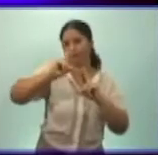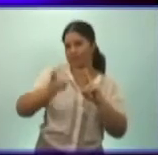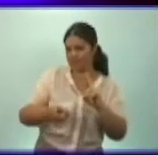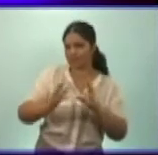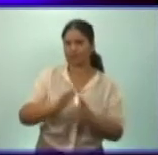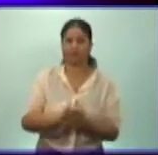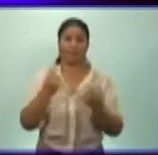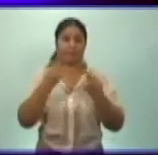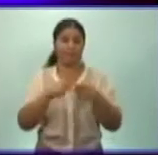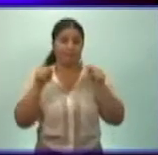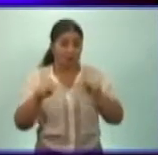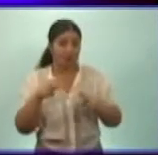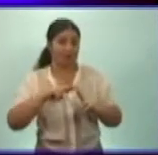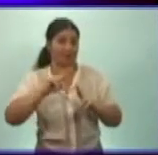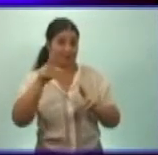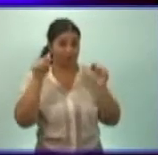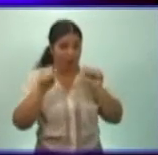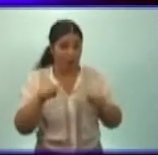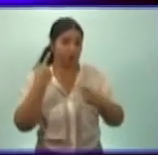este momento